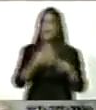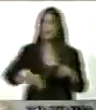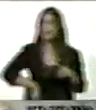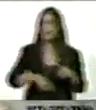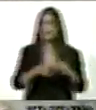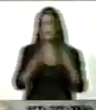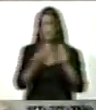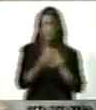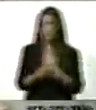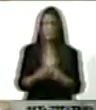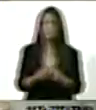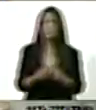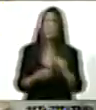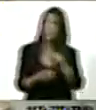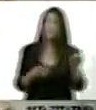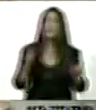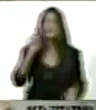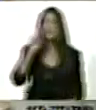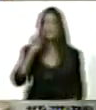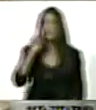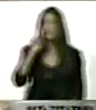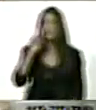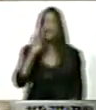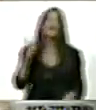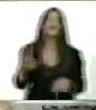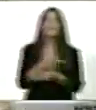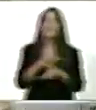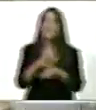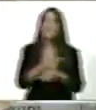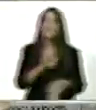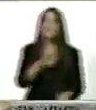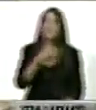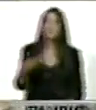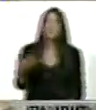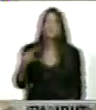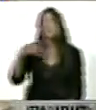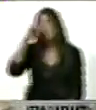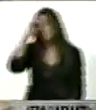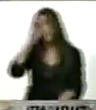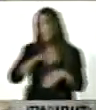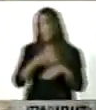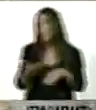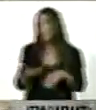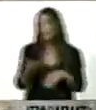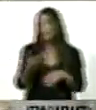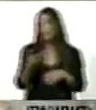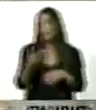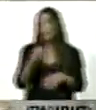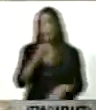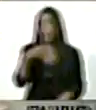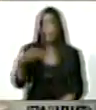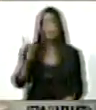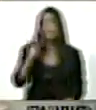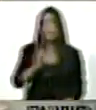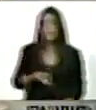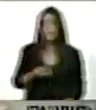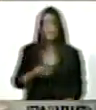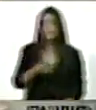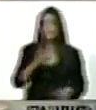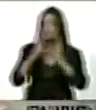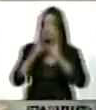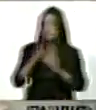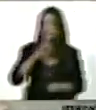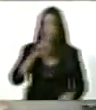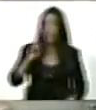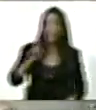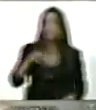acompañantes. Usted tiene razón. El gobierno de Barack Obama, quién sabe por qué clase de trauma infantil, el señor Obama también tuvo una obsesión de